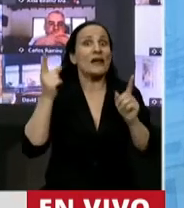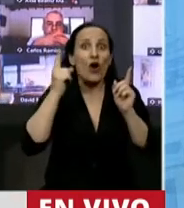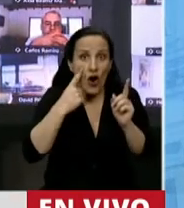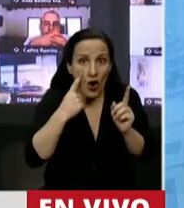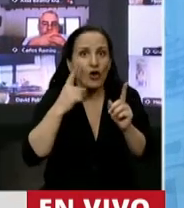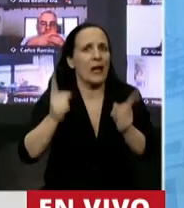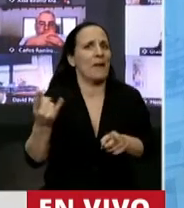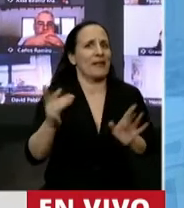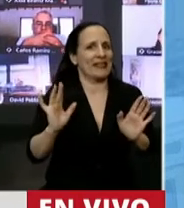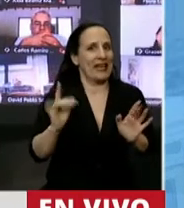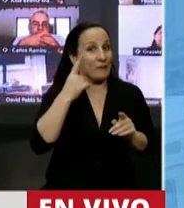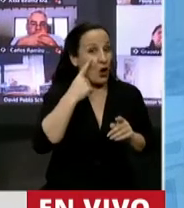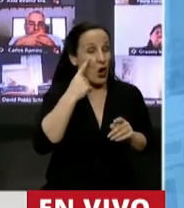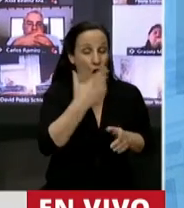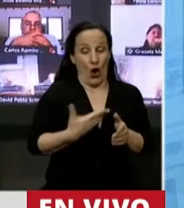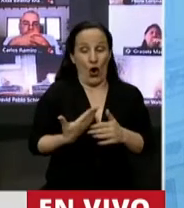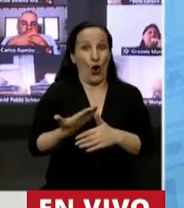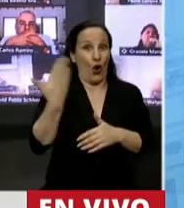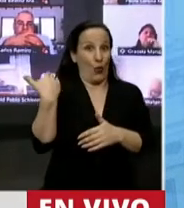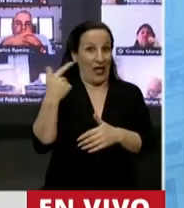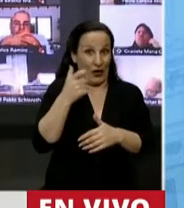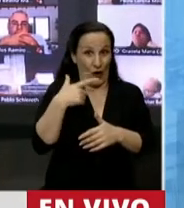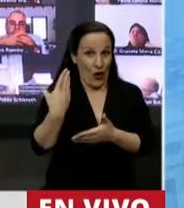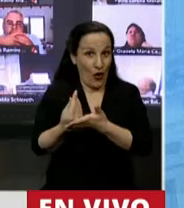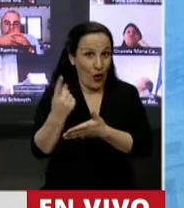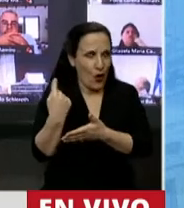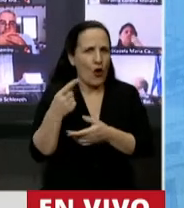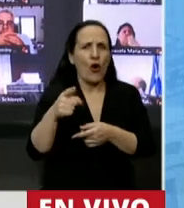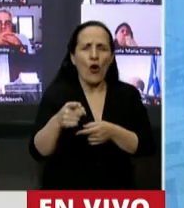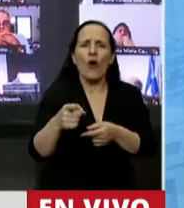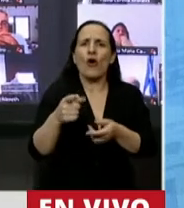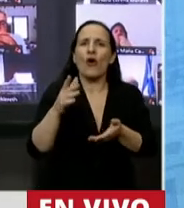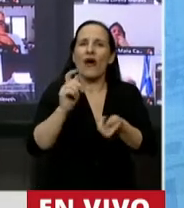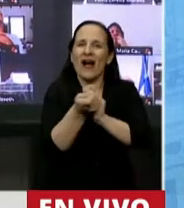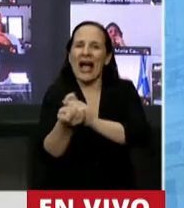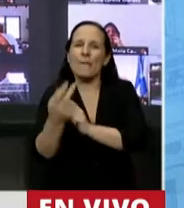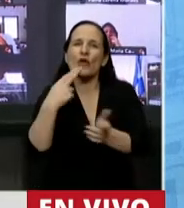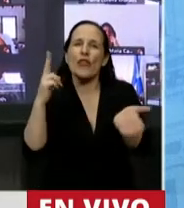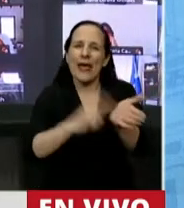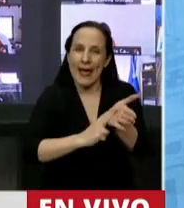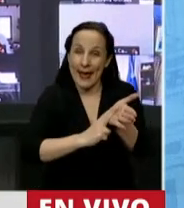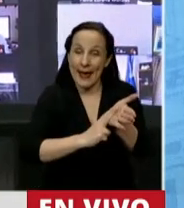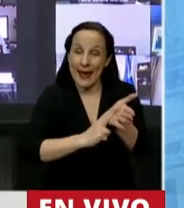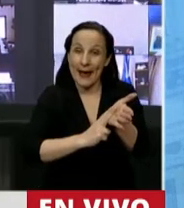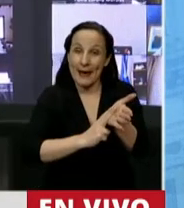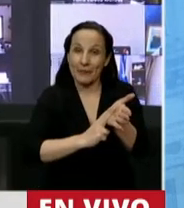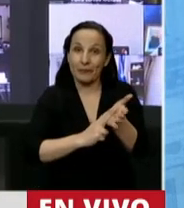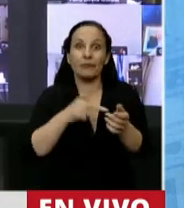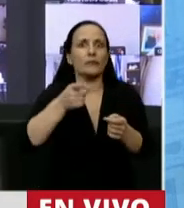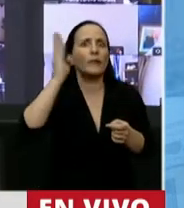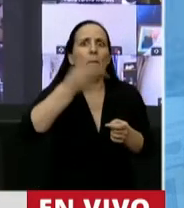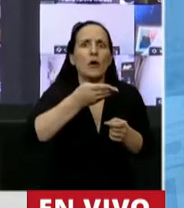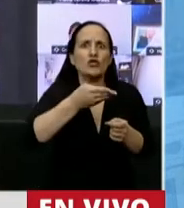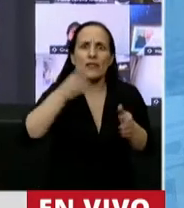anterior gobierno, las reformas tributarias que se instrumentaron, entre las que resalta el aplanamiento de las alícuotas de